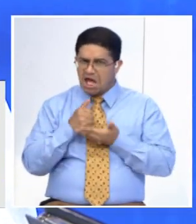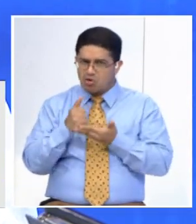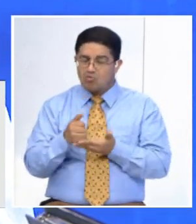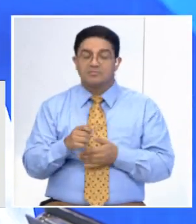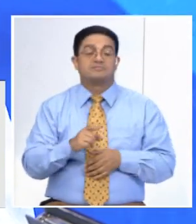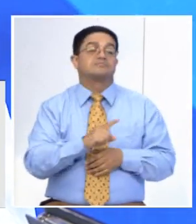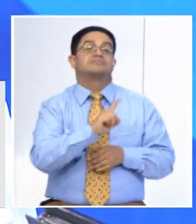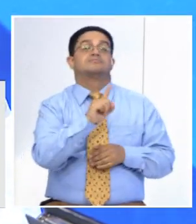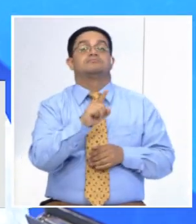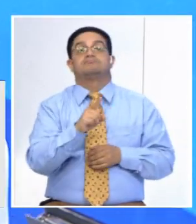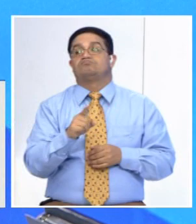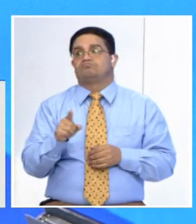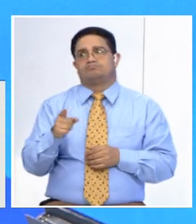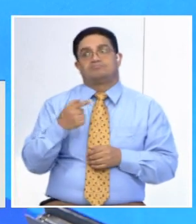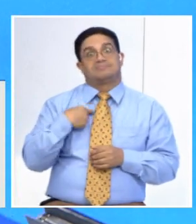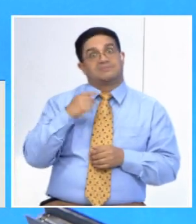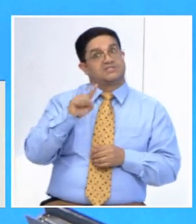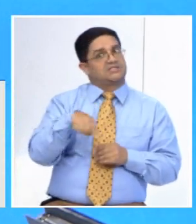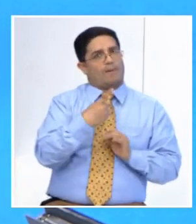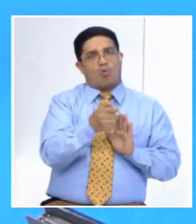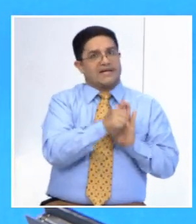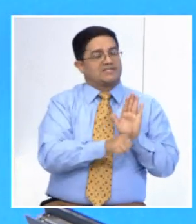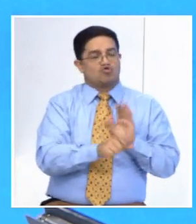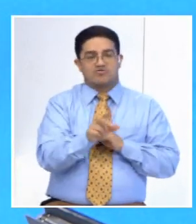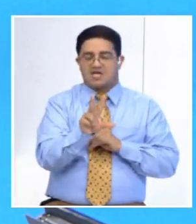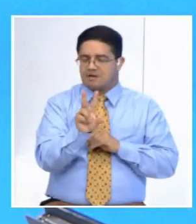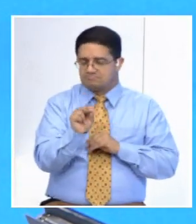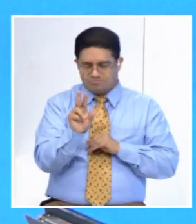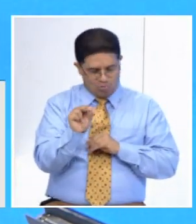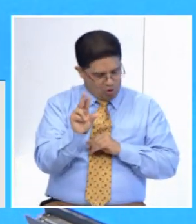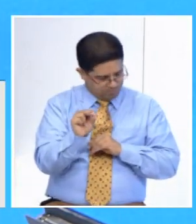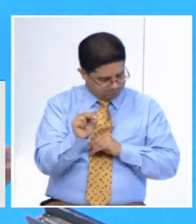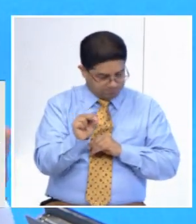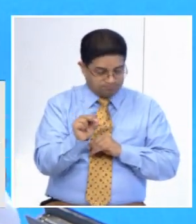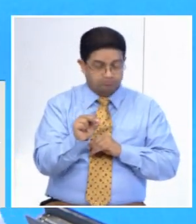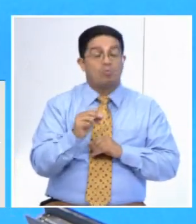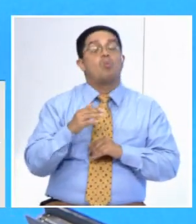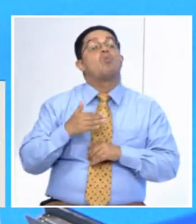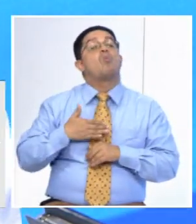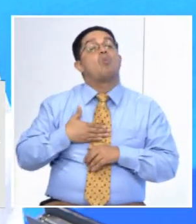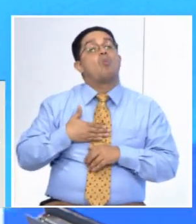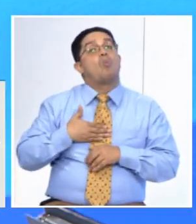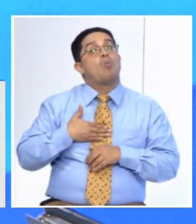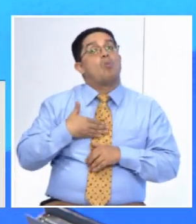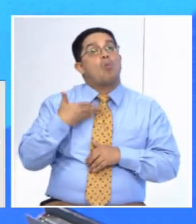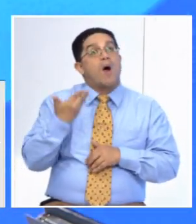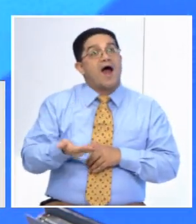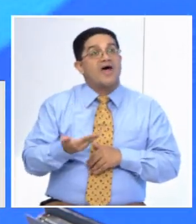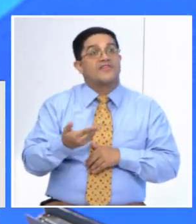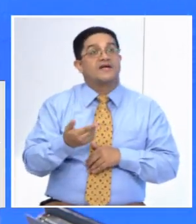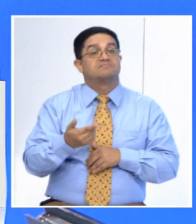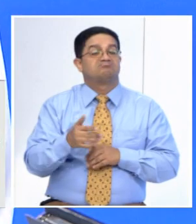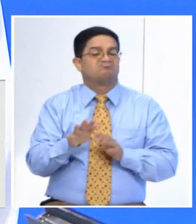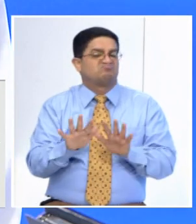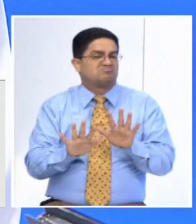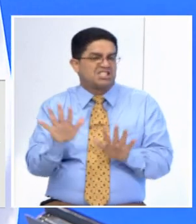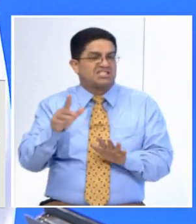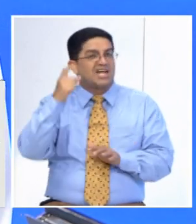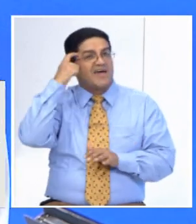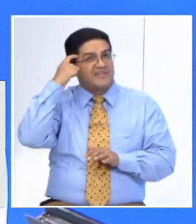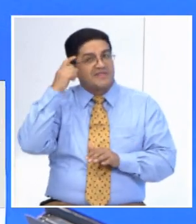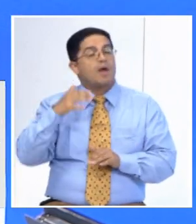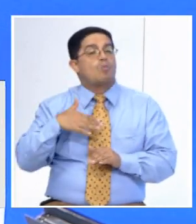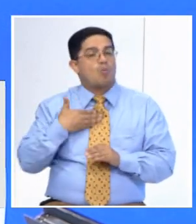a la cirugía, no. ¿Y de igual manera? De igual manera, no. No. O sea, puede, la paciente posterior a los 15 días se puede incorporar a